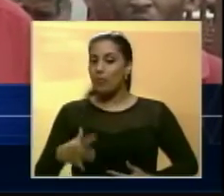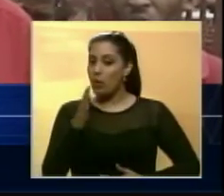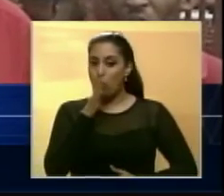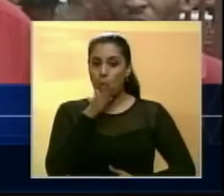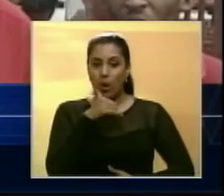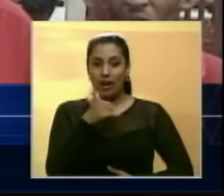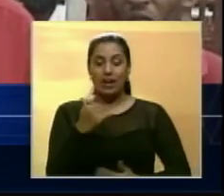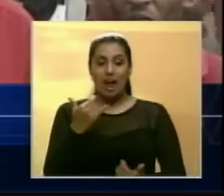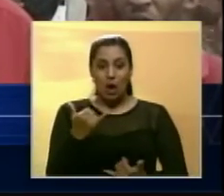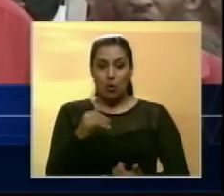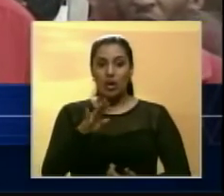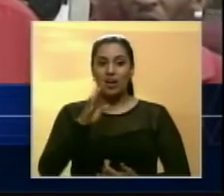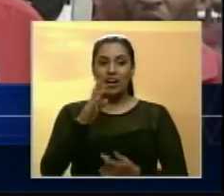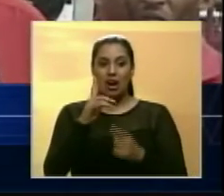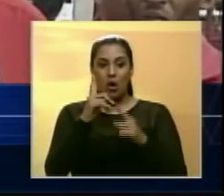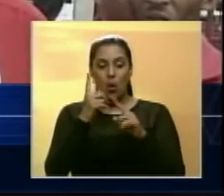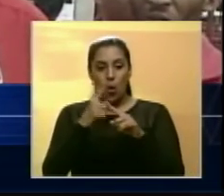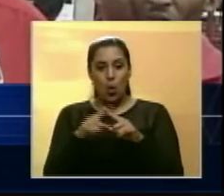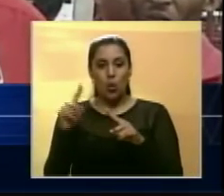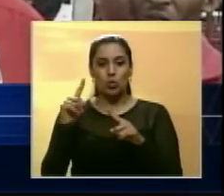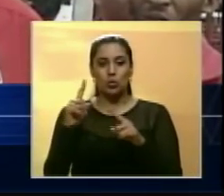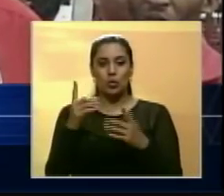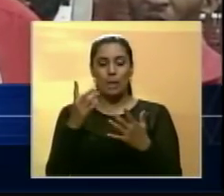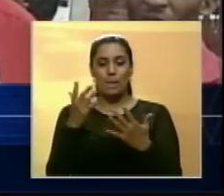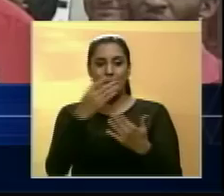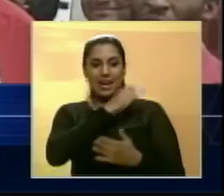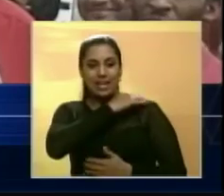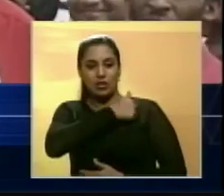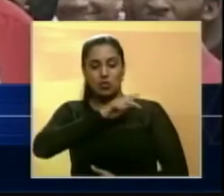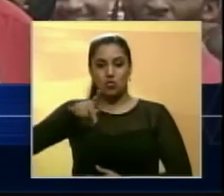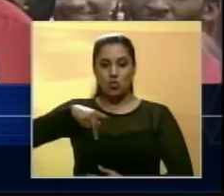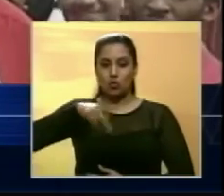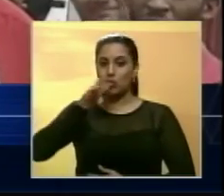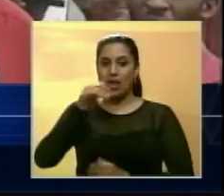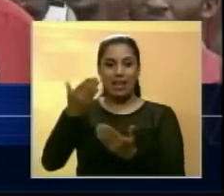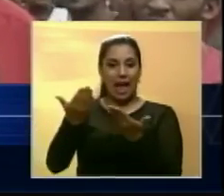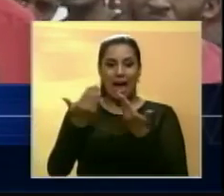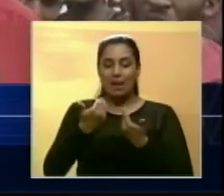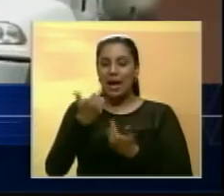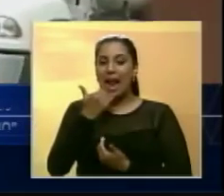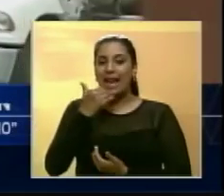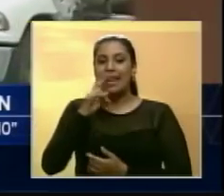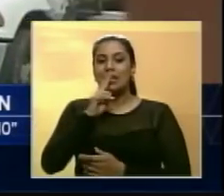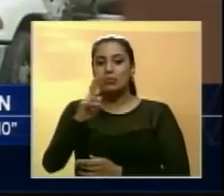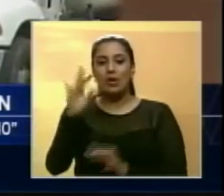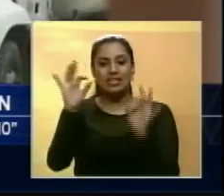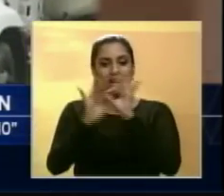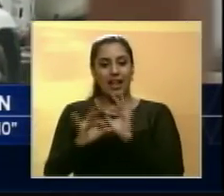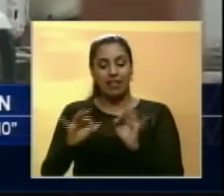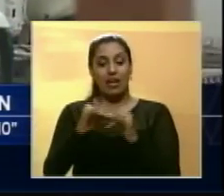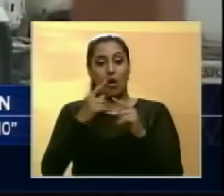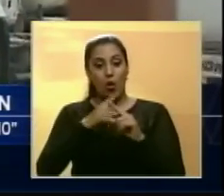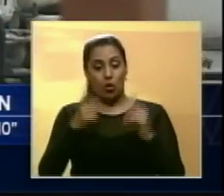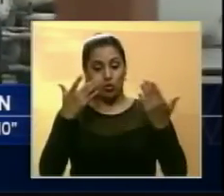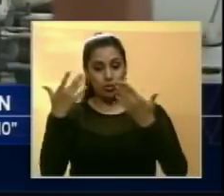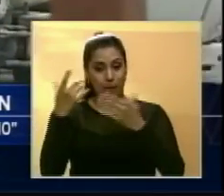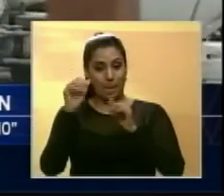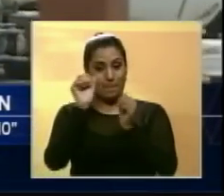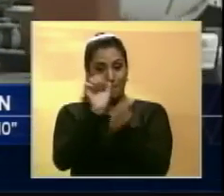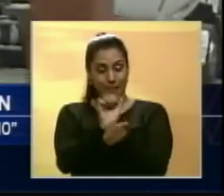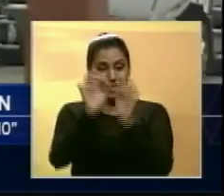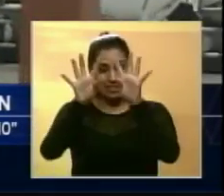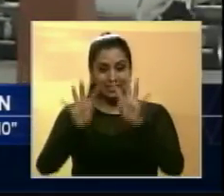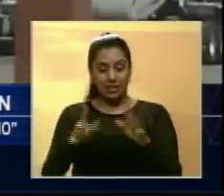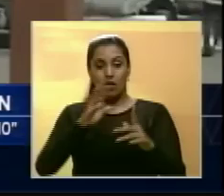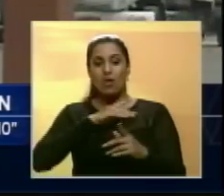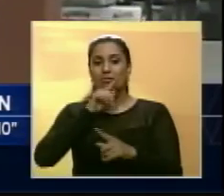Por tanto, los entes de gerencia de nosotros no nos han dado respuesta como tal. Por su parte, habitantes de Calabozo aseguran